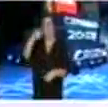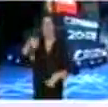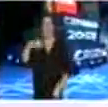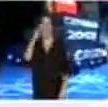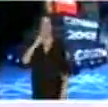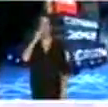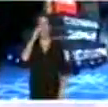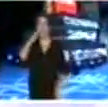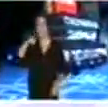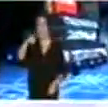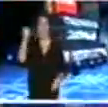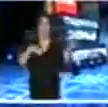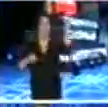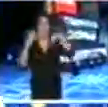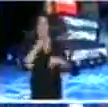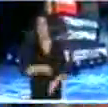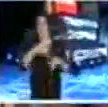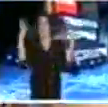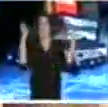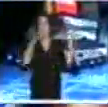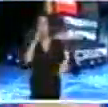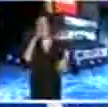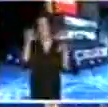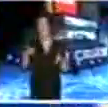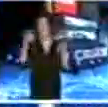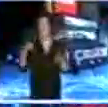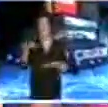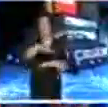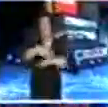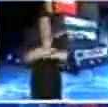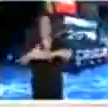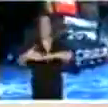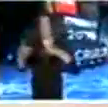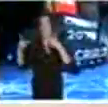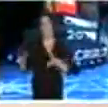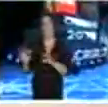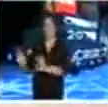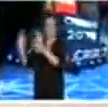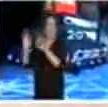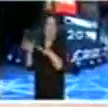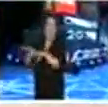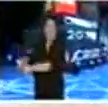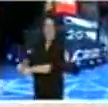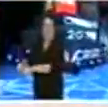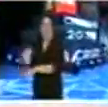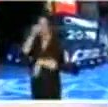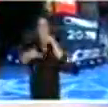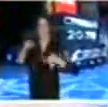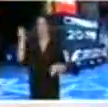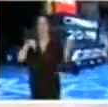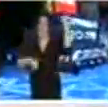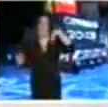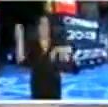actor, toca techo, pues le dan por derecho en el puerto un sillón. Tantos actores recitando guiones,